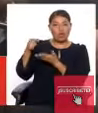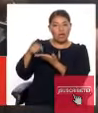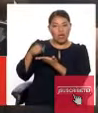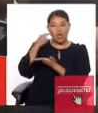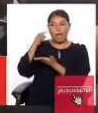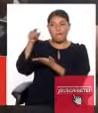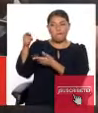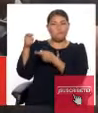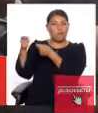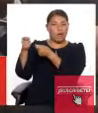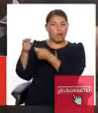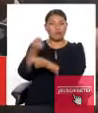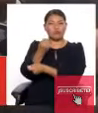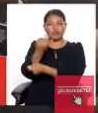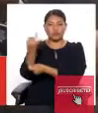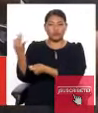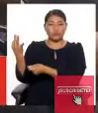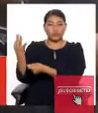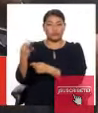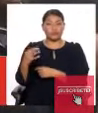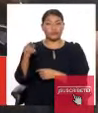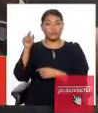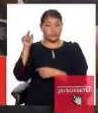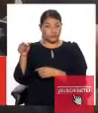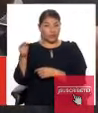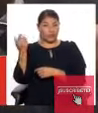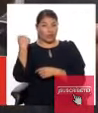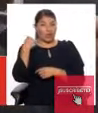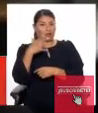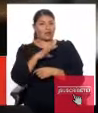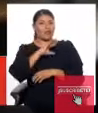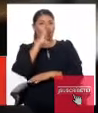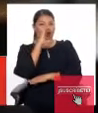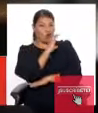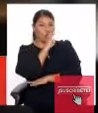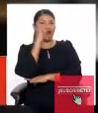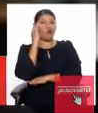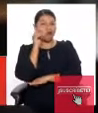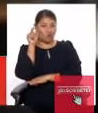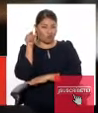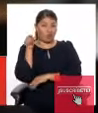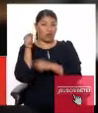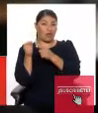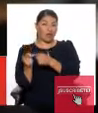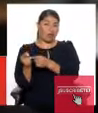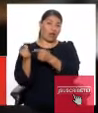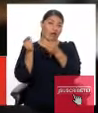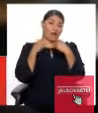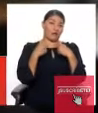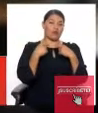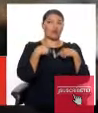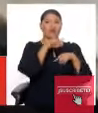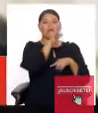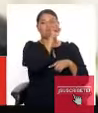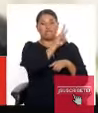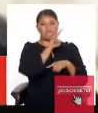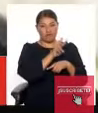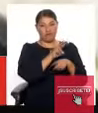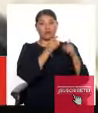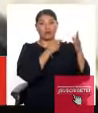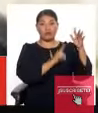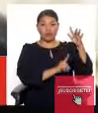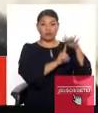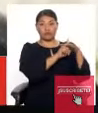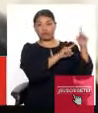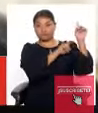línea El Gota ha sido una línea de ciudadanos colombianos. Ahora, los ciudadanos venezolanos que han aparecido